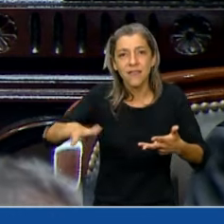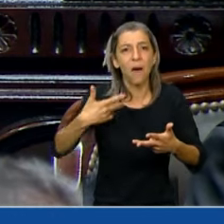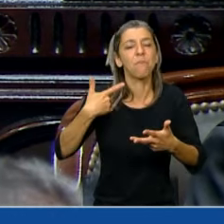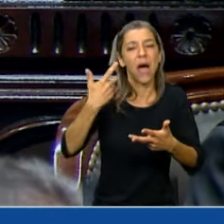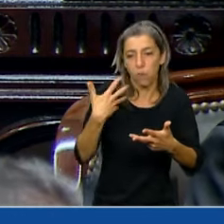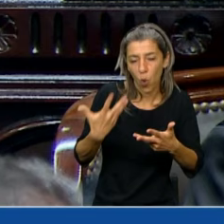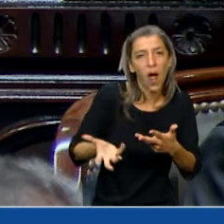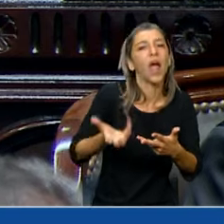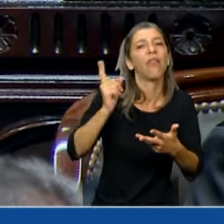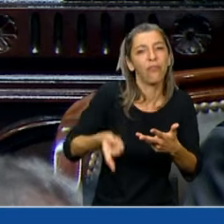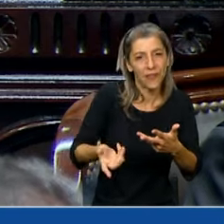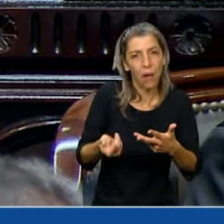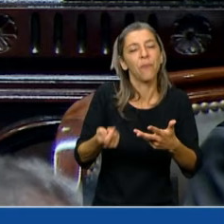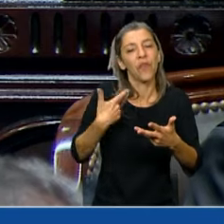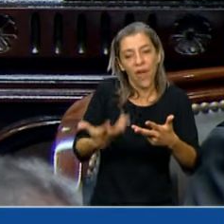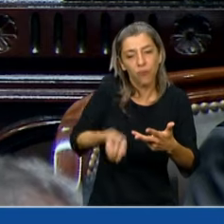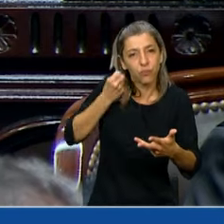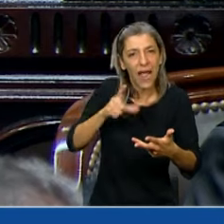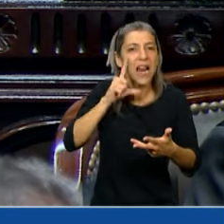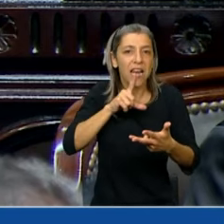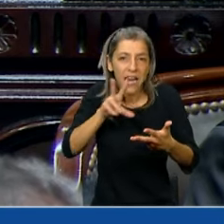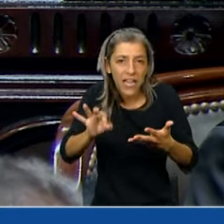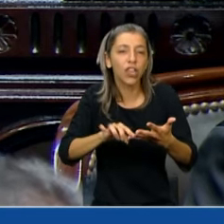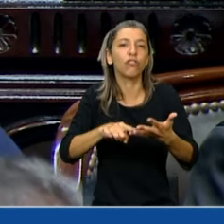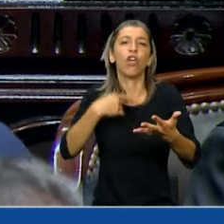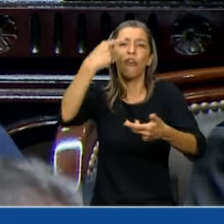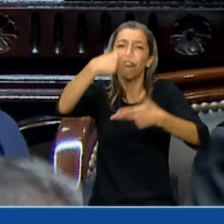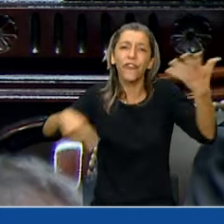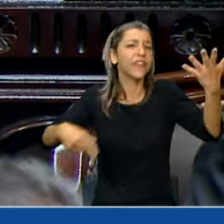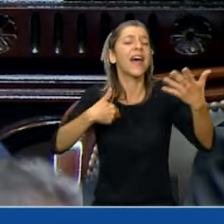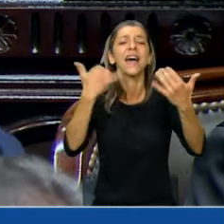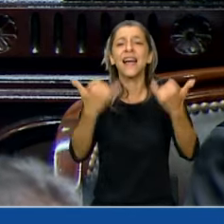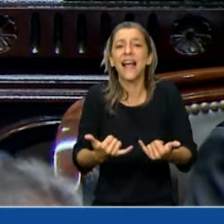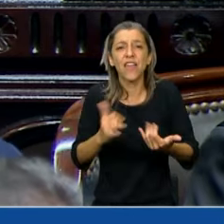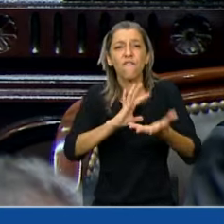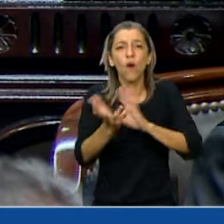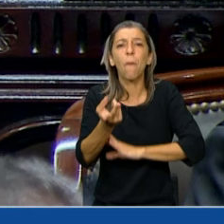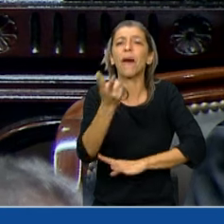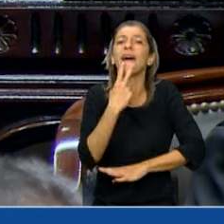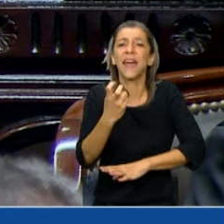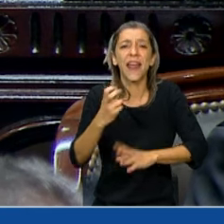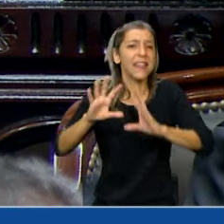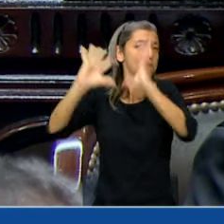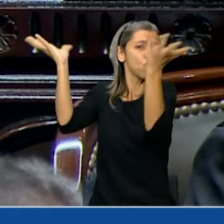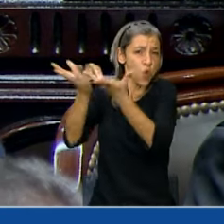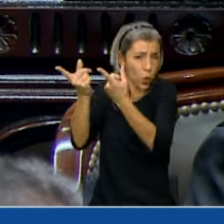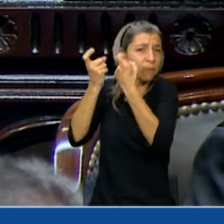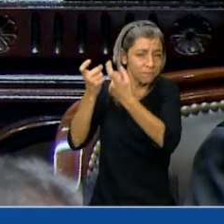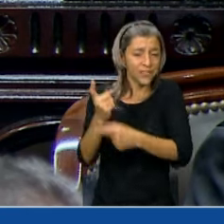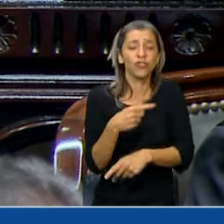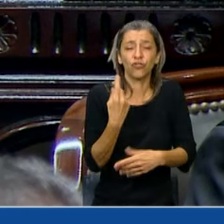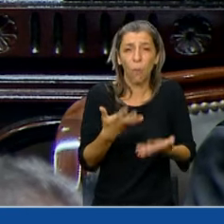nuclear la industria satelital la Industria Del litio y otros minerales necesarios para la transición energética que necesita el mundo la